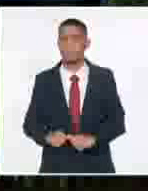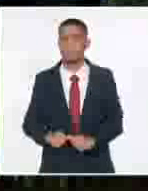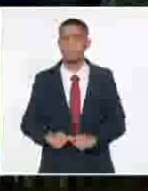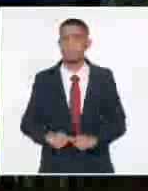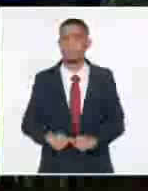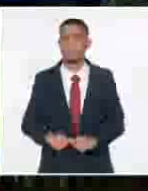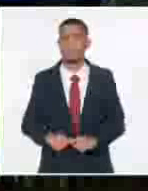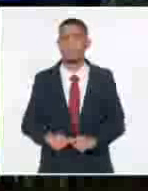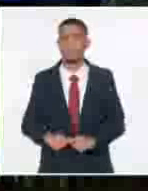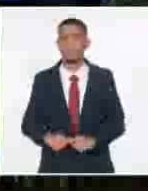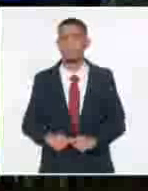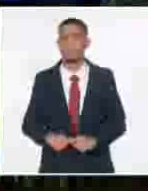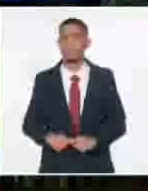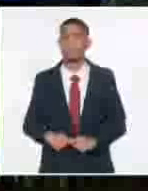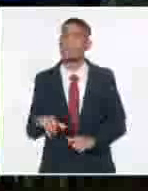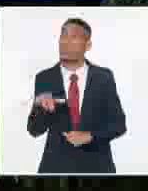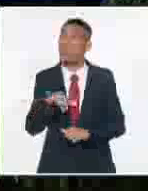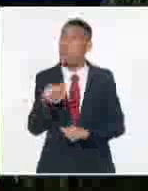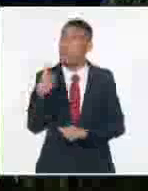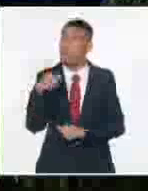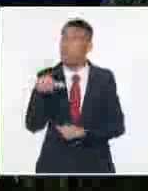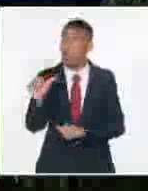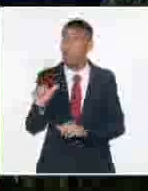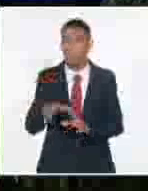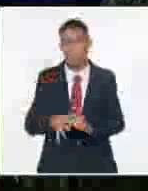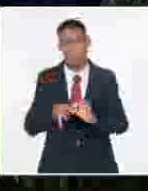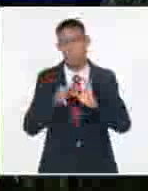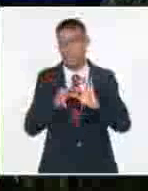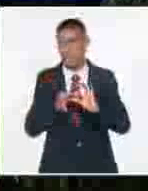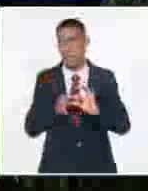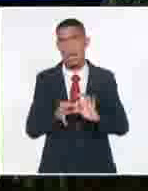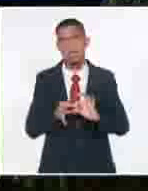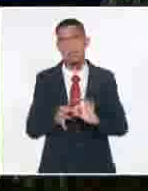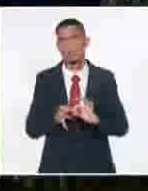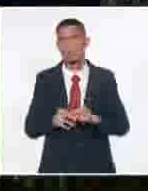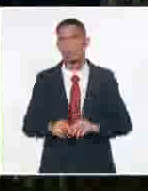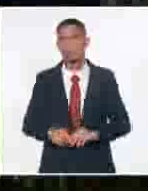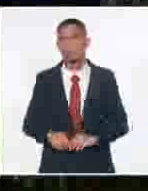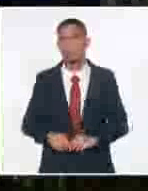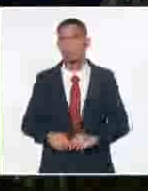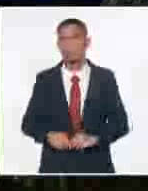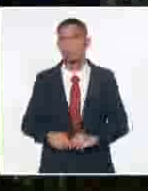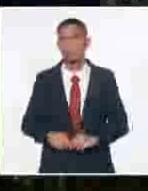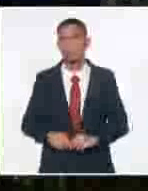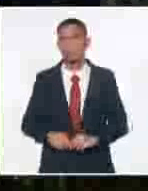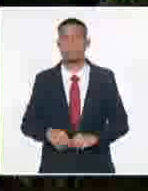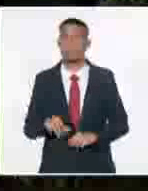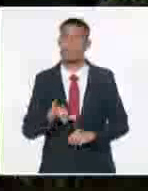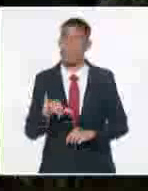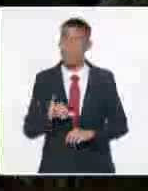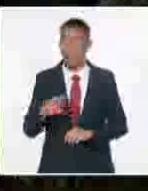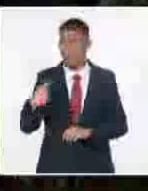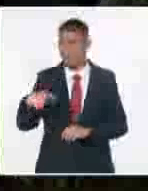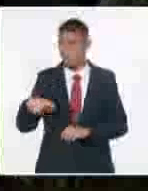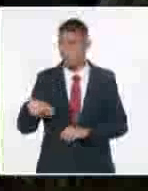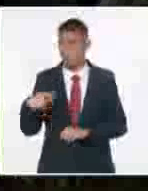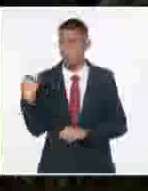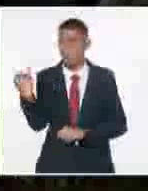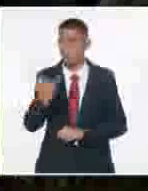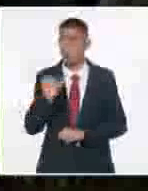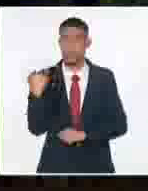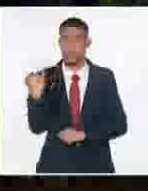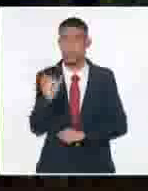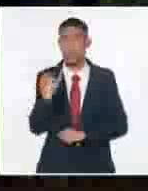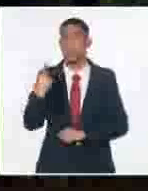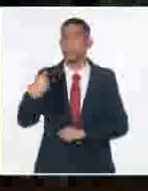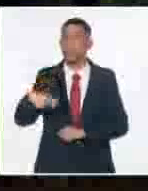Constituyen violaciones muy graves y continuadas del derecho internacional y del